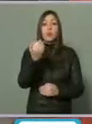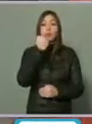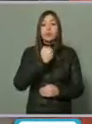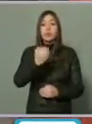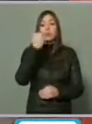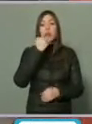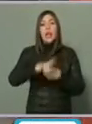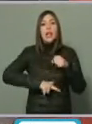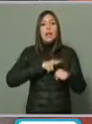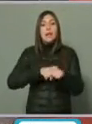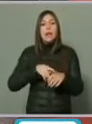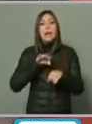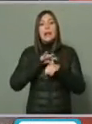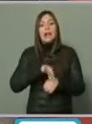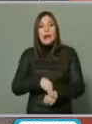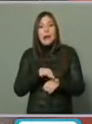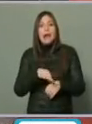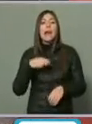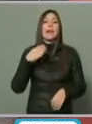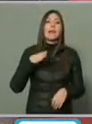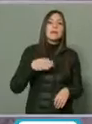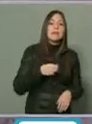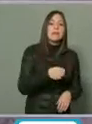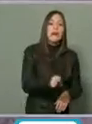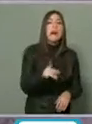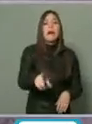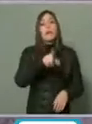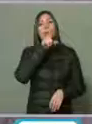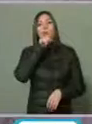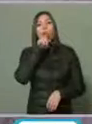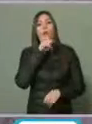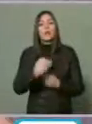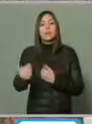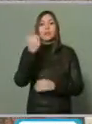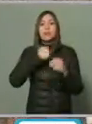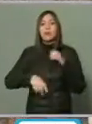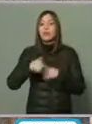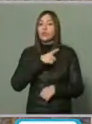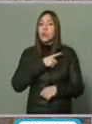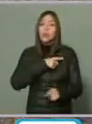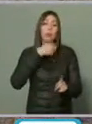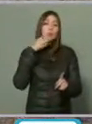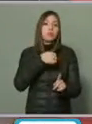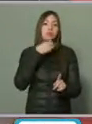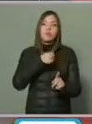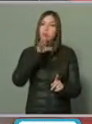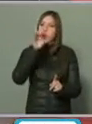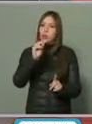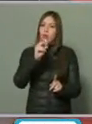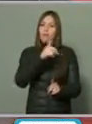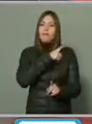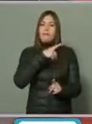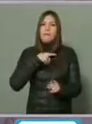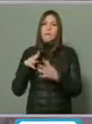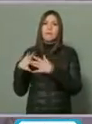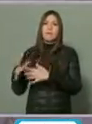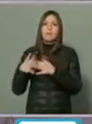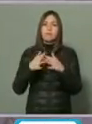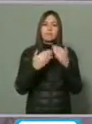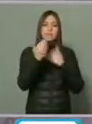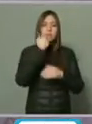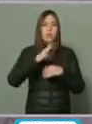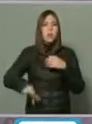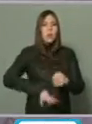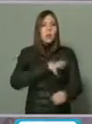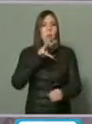proteína animal. Hemos hablado, como bien lo decías, Quique, que hay que tener una alimentación muy completa, no nada